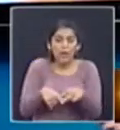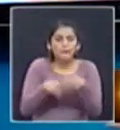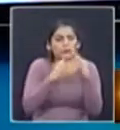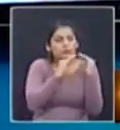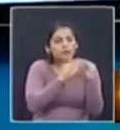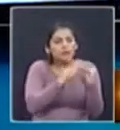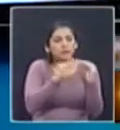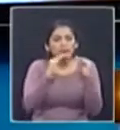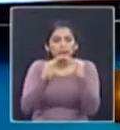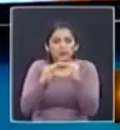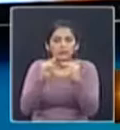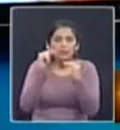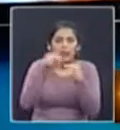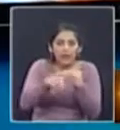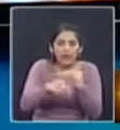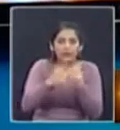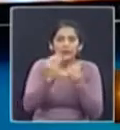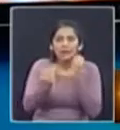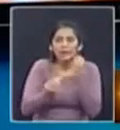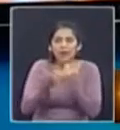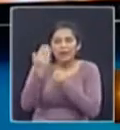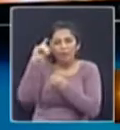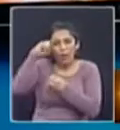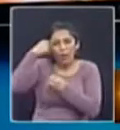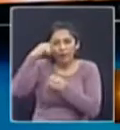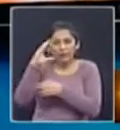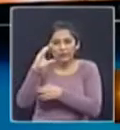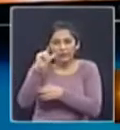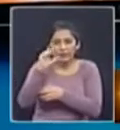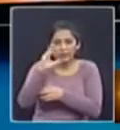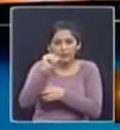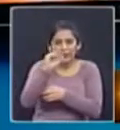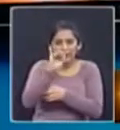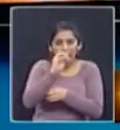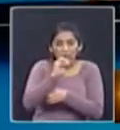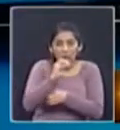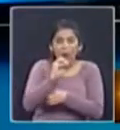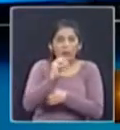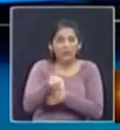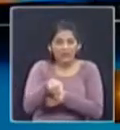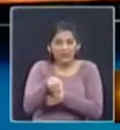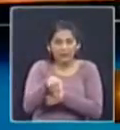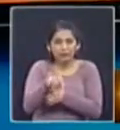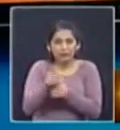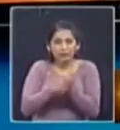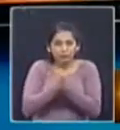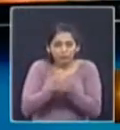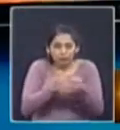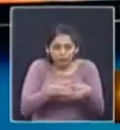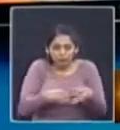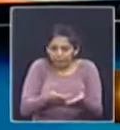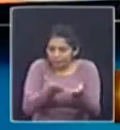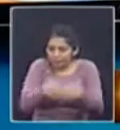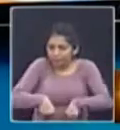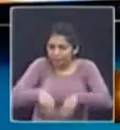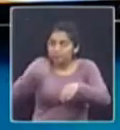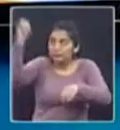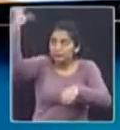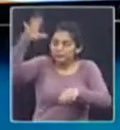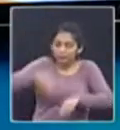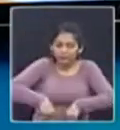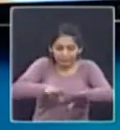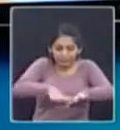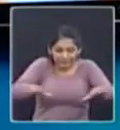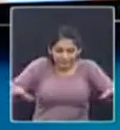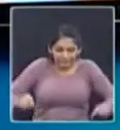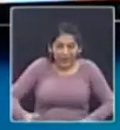secaba el cacao tendremos próximamente el museo del cacao allí entonces es lo que le digo es el pasado pero también el presente de la